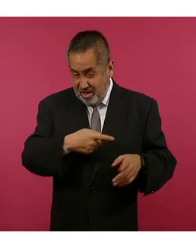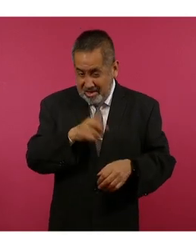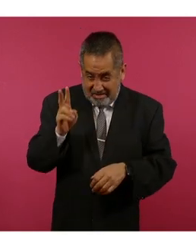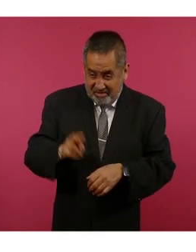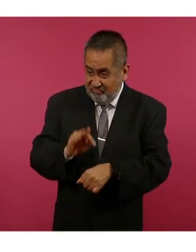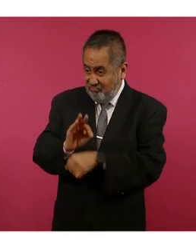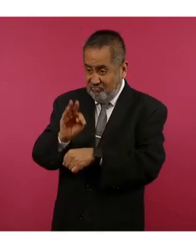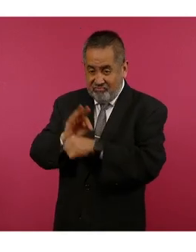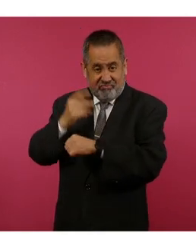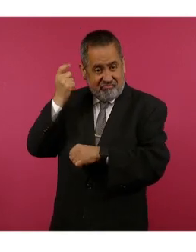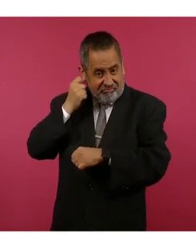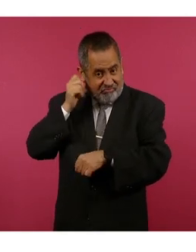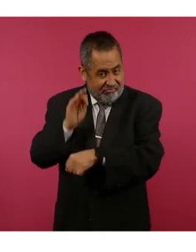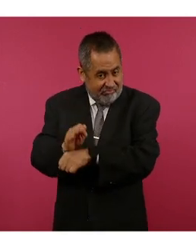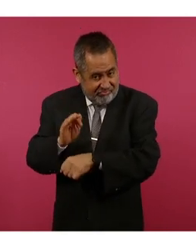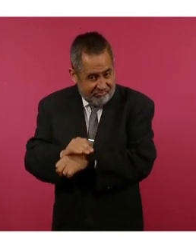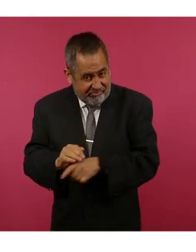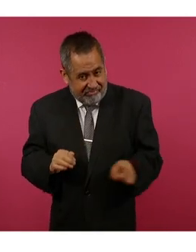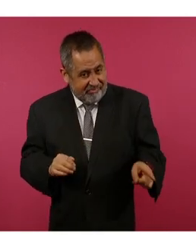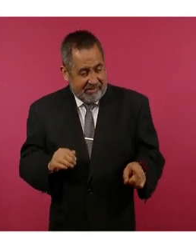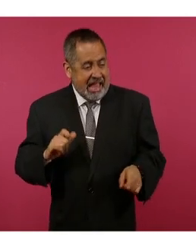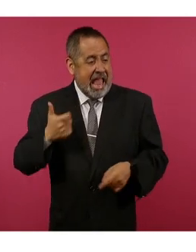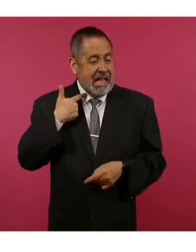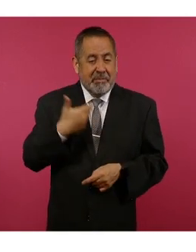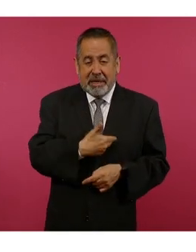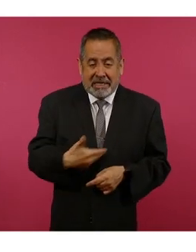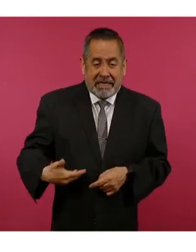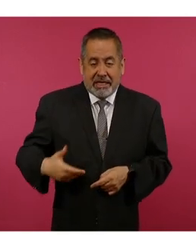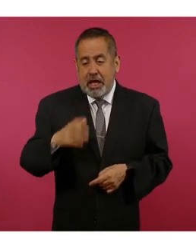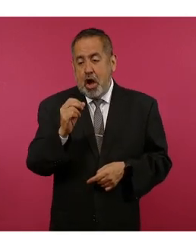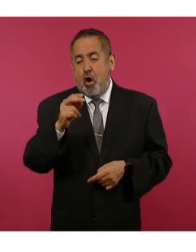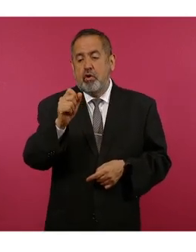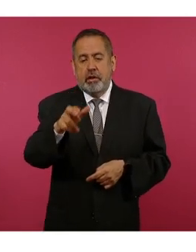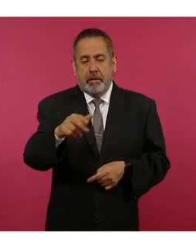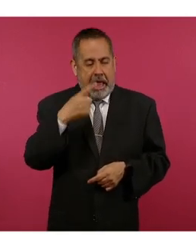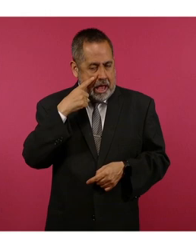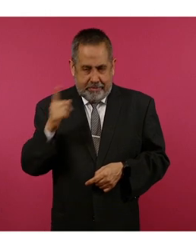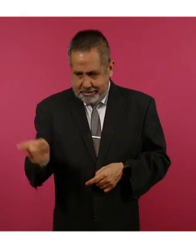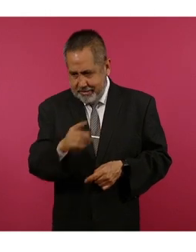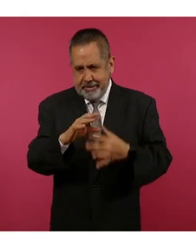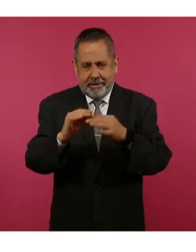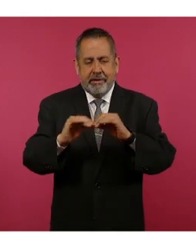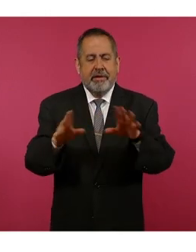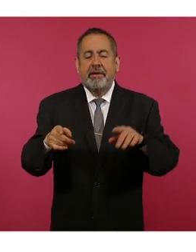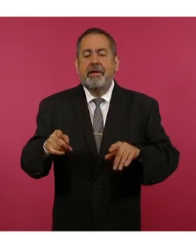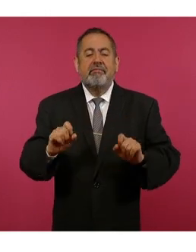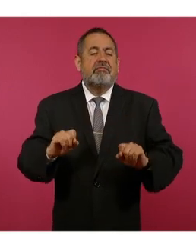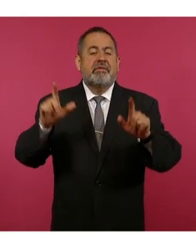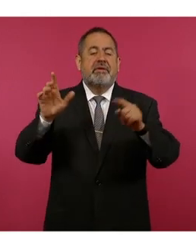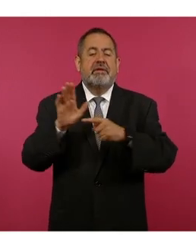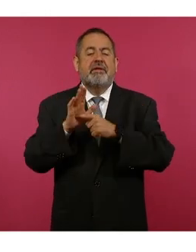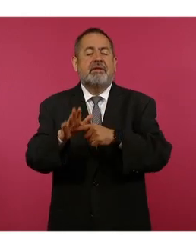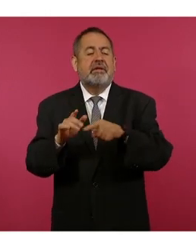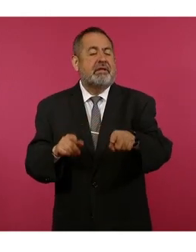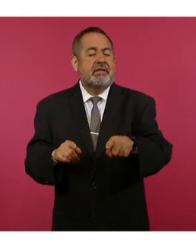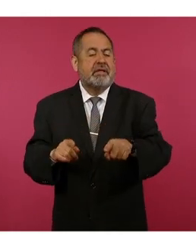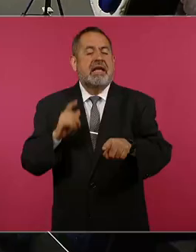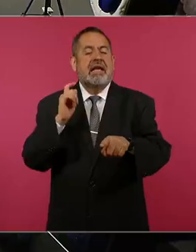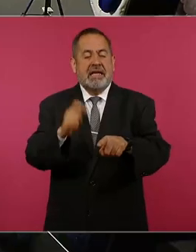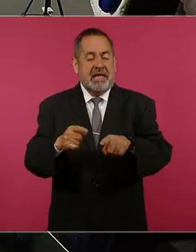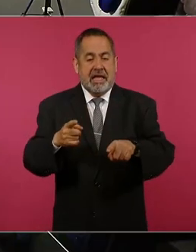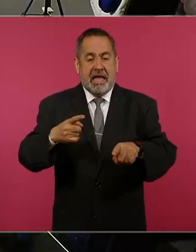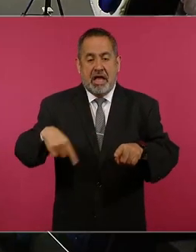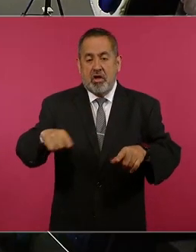la CONSAR. ¿Por qué no pones la lámina de lo que han